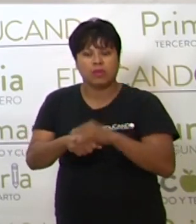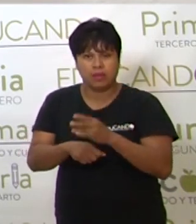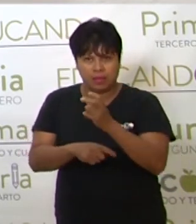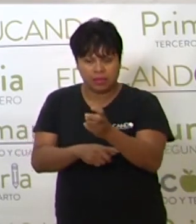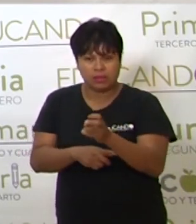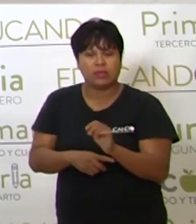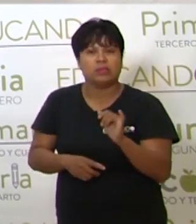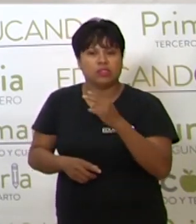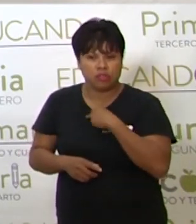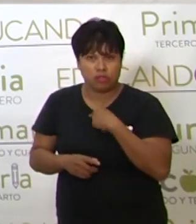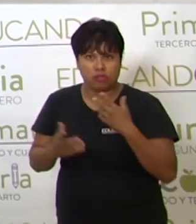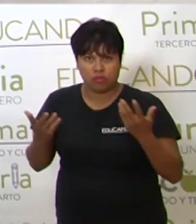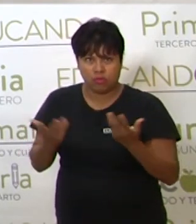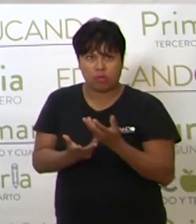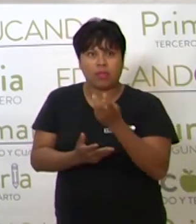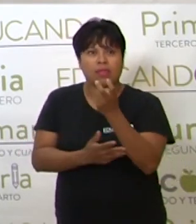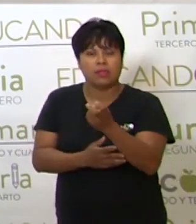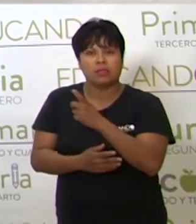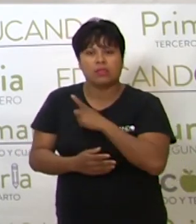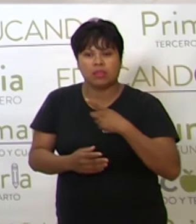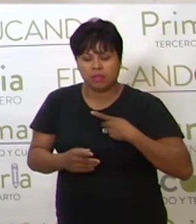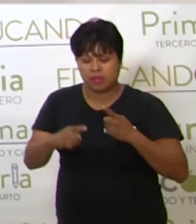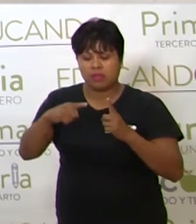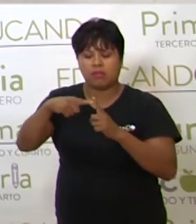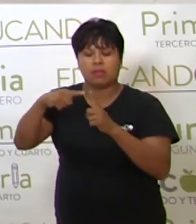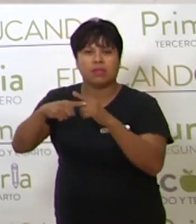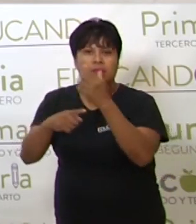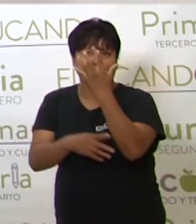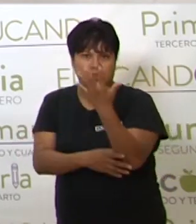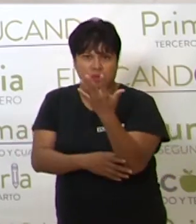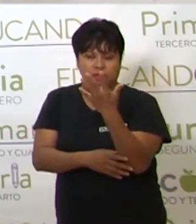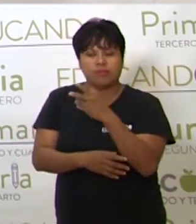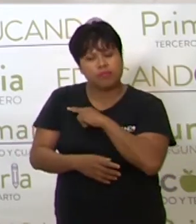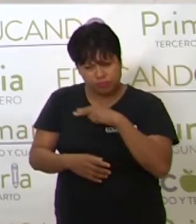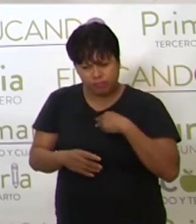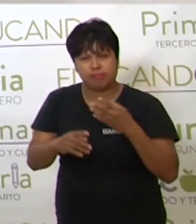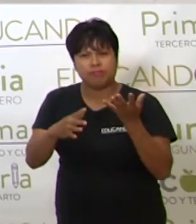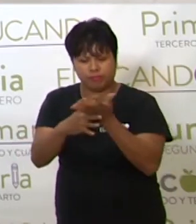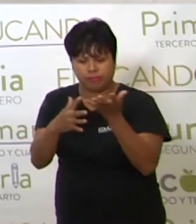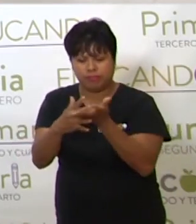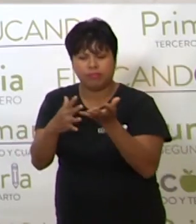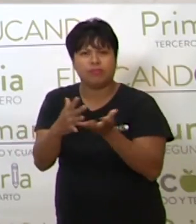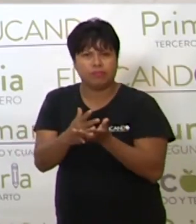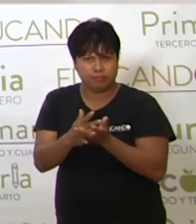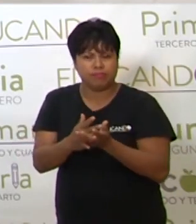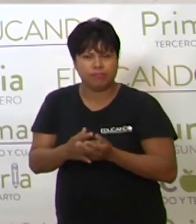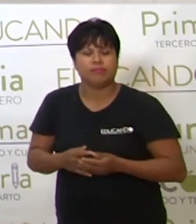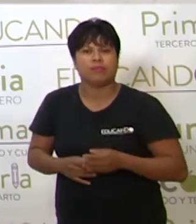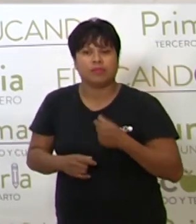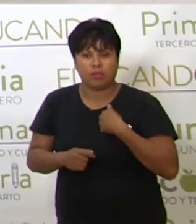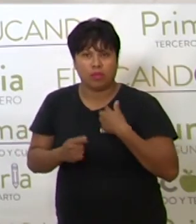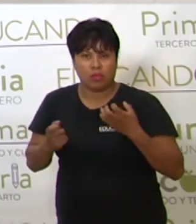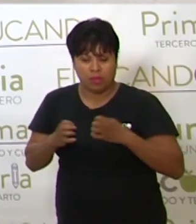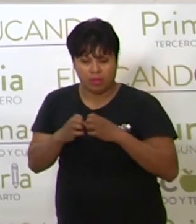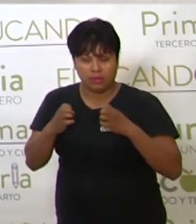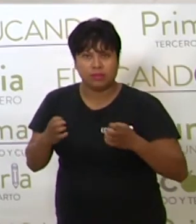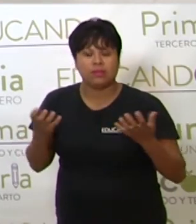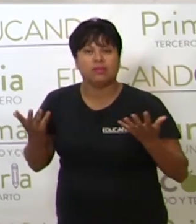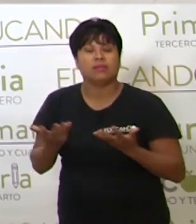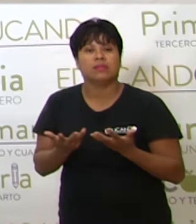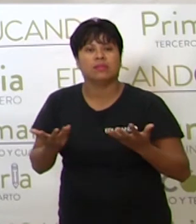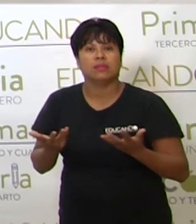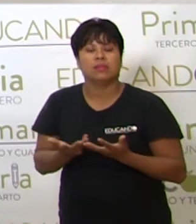entonces si lo funcionó pues esto tengo que dividirlo en cinco partes vamos a dividir los niños y niños estoy llevando